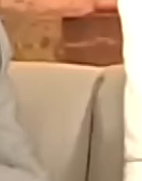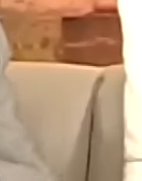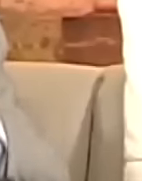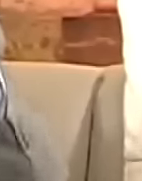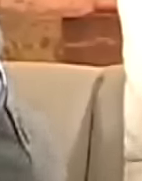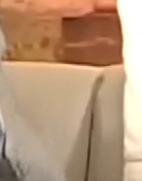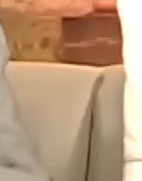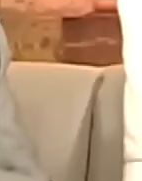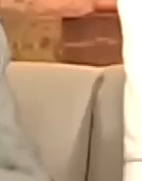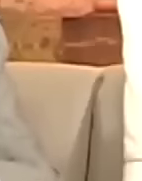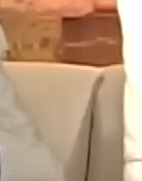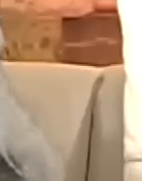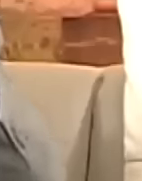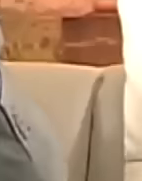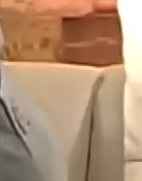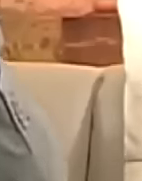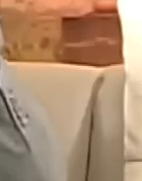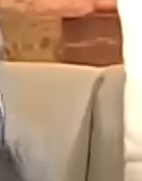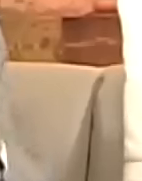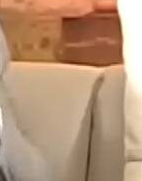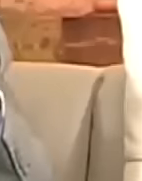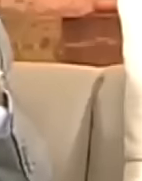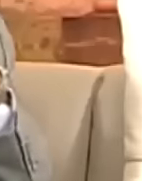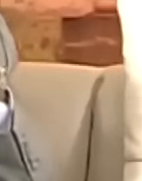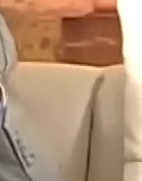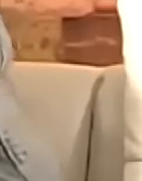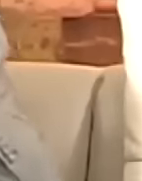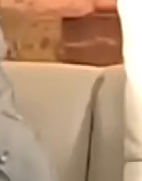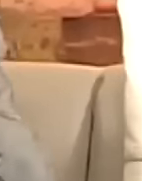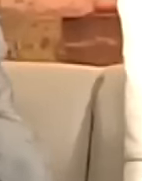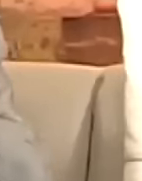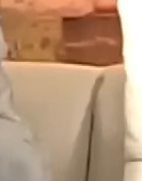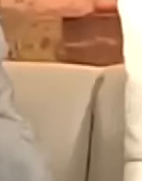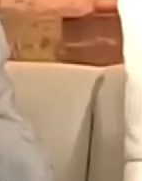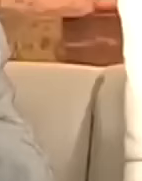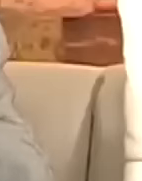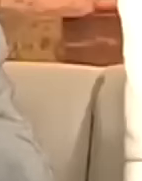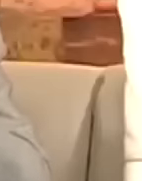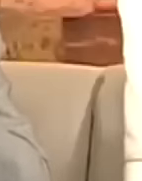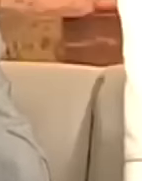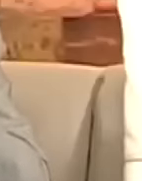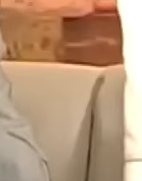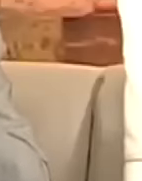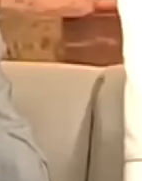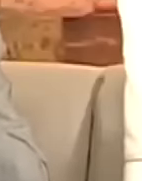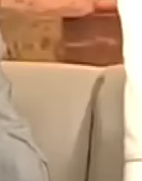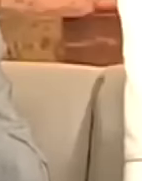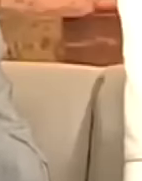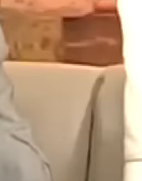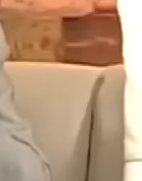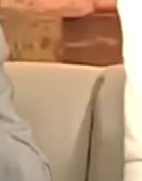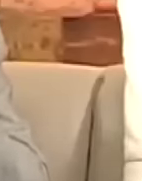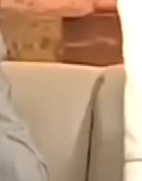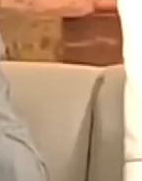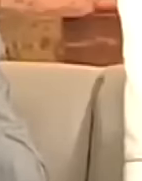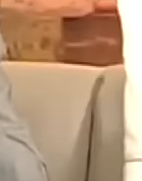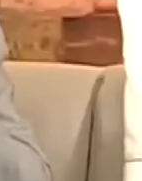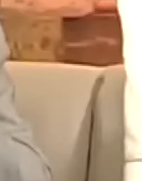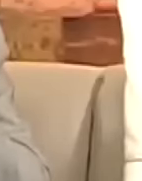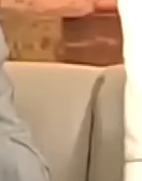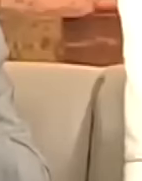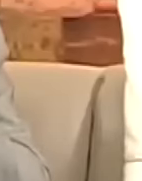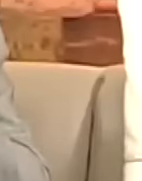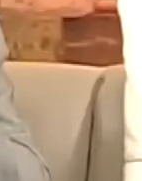por el diálogo, por la democracia, por el crecimiento económico. Y vamos a activarnos. A mí lo que me queda es